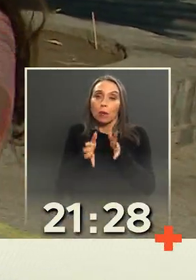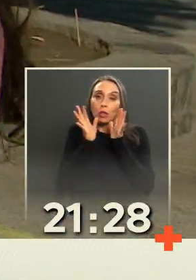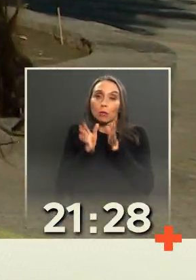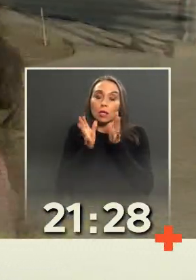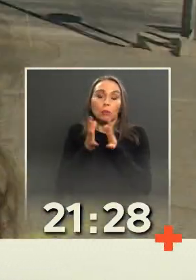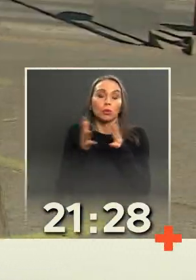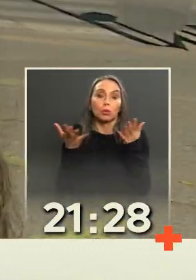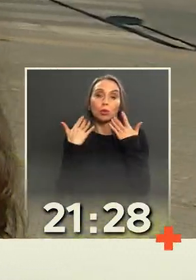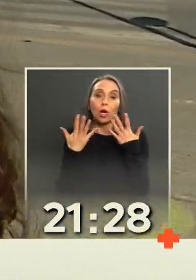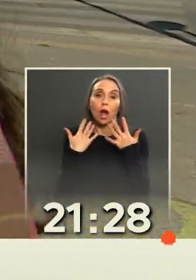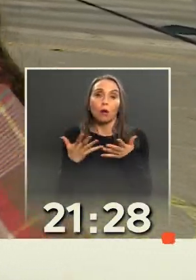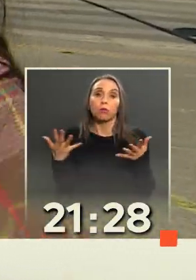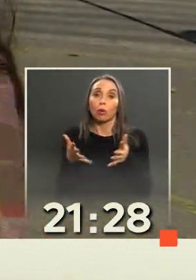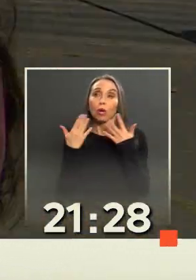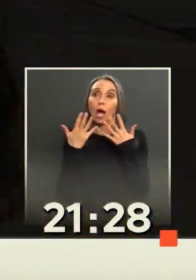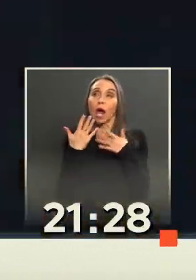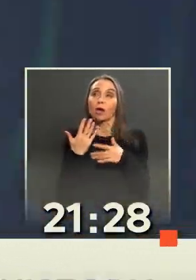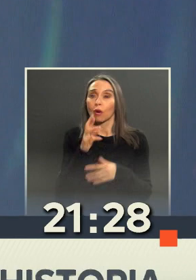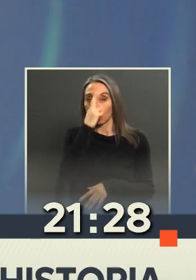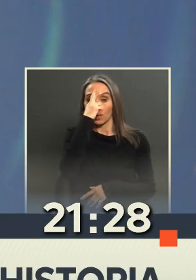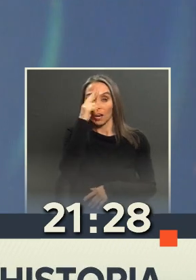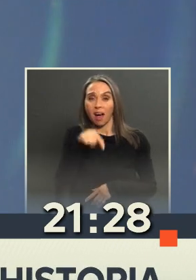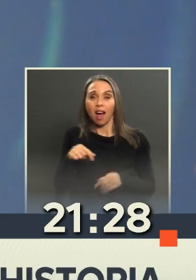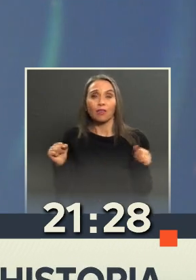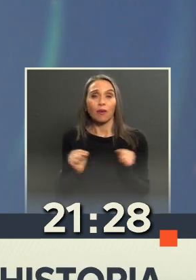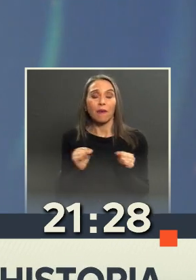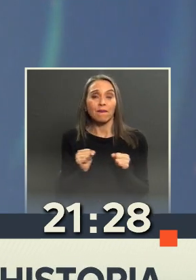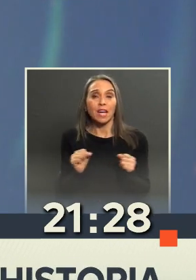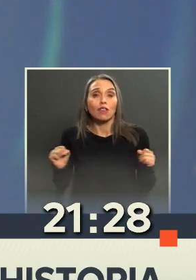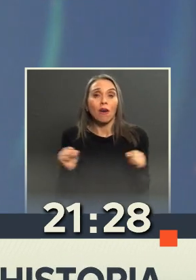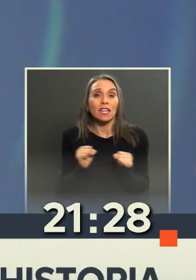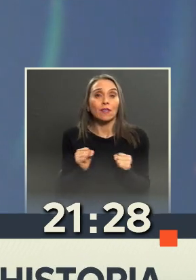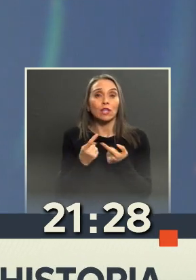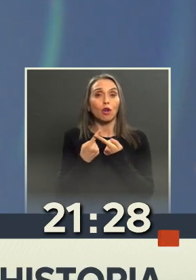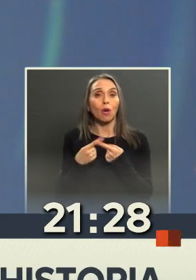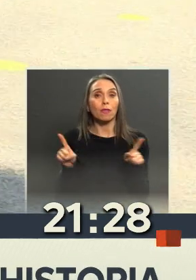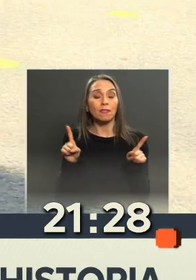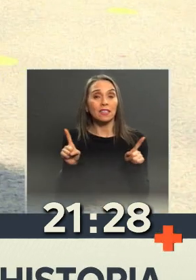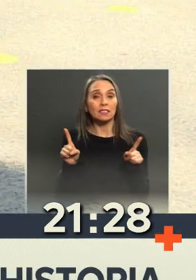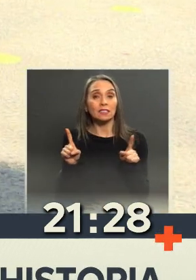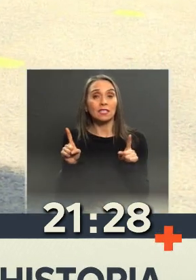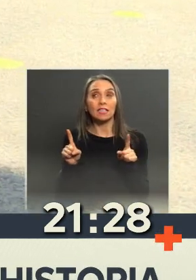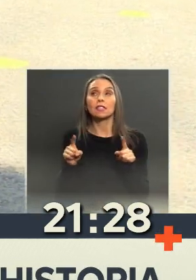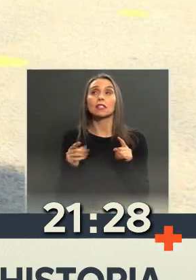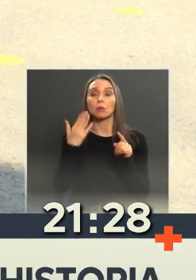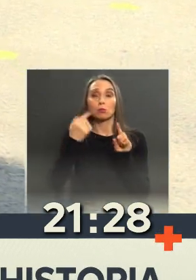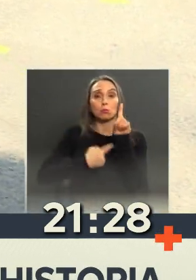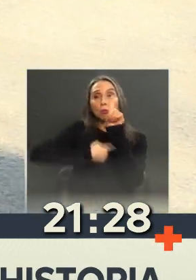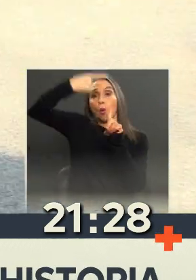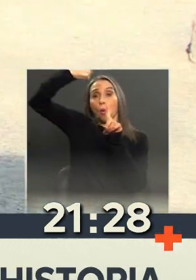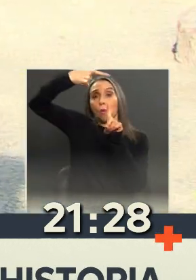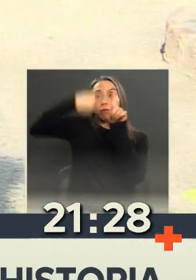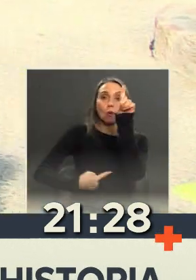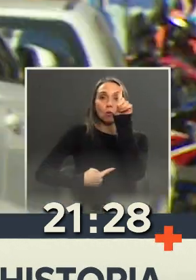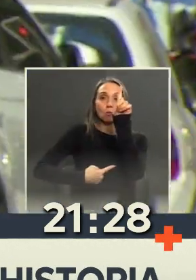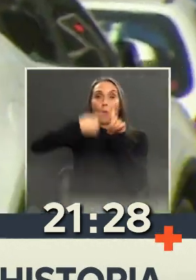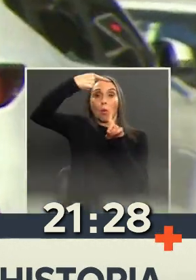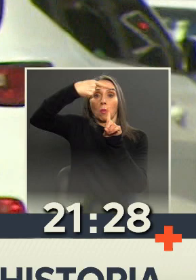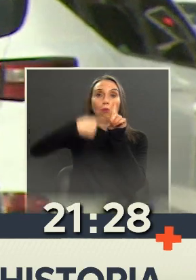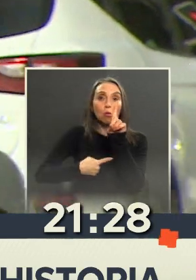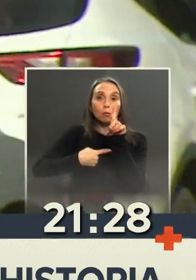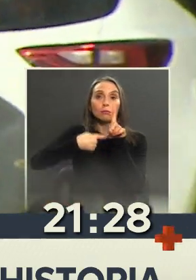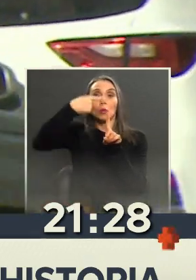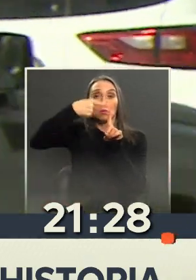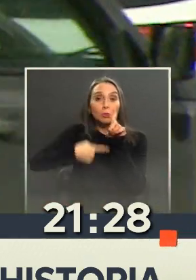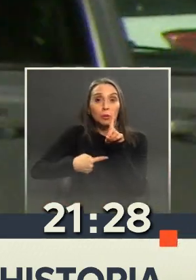hace mucho calor es aterrar a este infierno un invierno diferente con alta oscilación térmica una constante que se reflejó